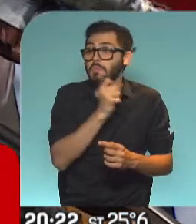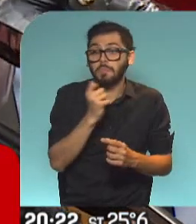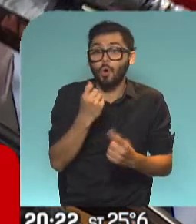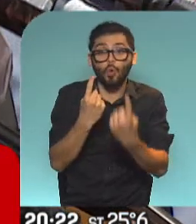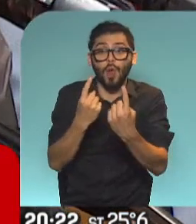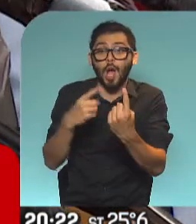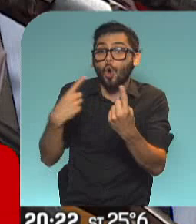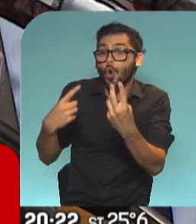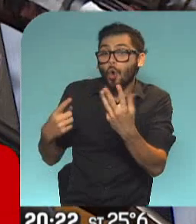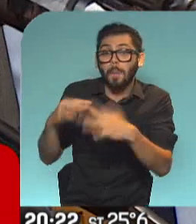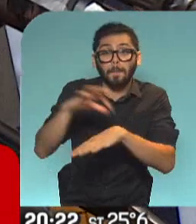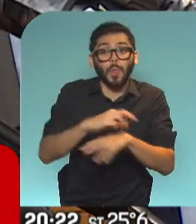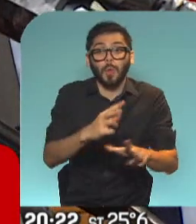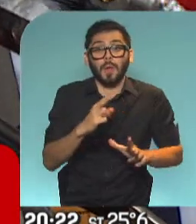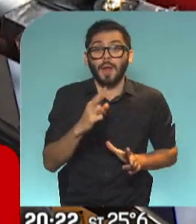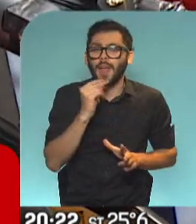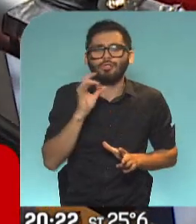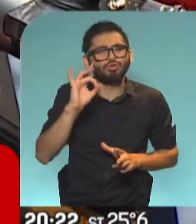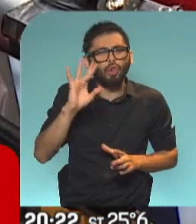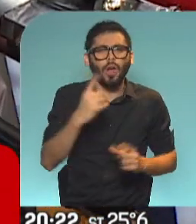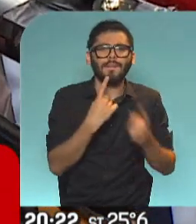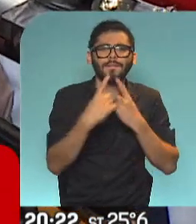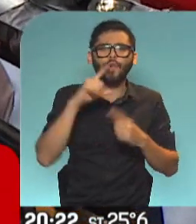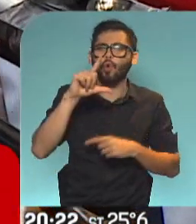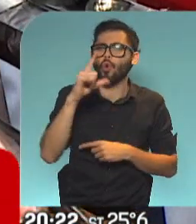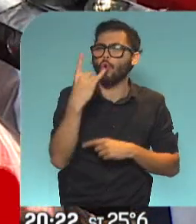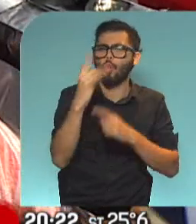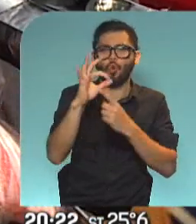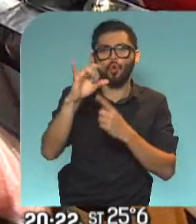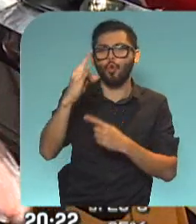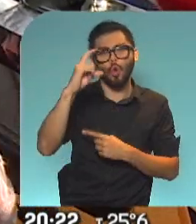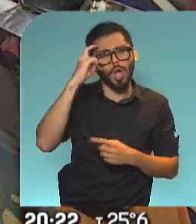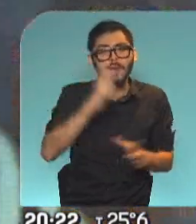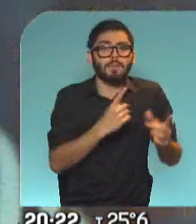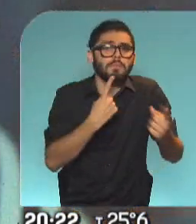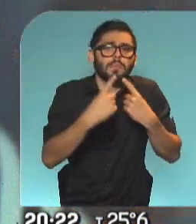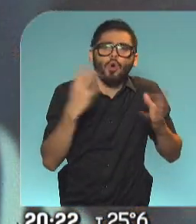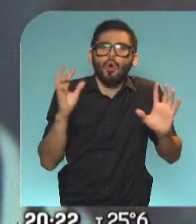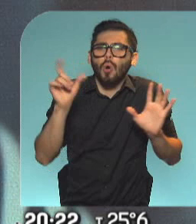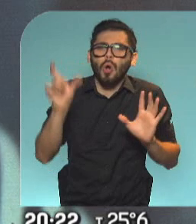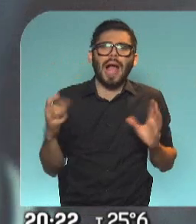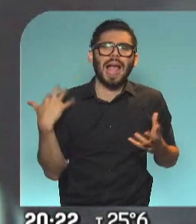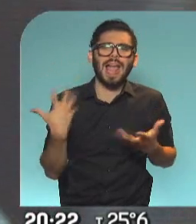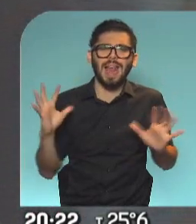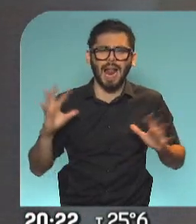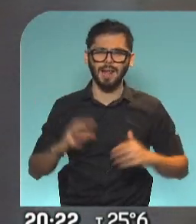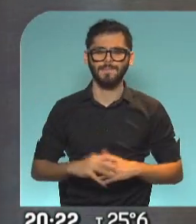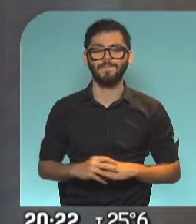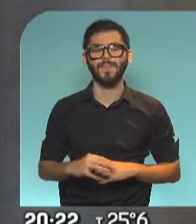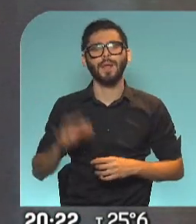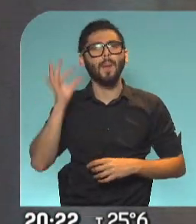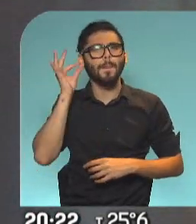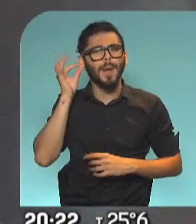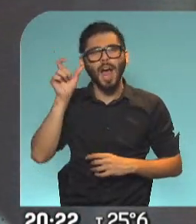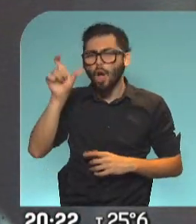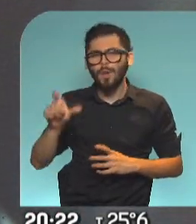había ningún otro médico que le diera indicaciones, salvo las charlas que tenía con Luque respecto al paciente en general. En la vida de Maradona permanentemente hay